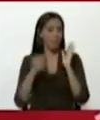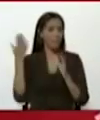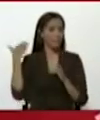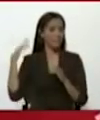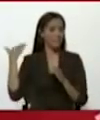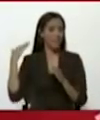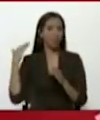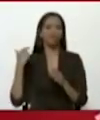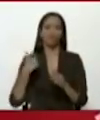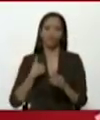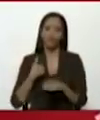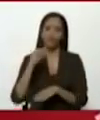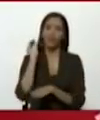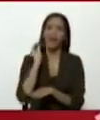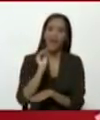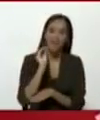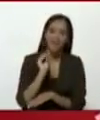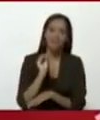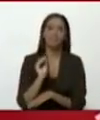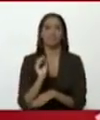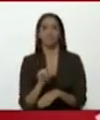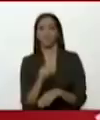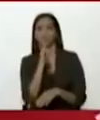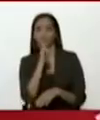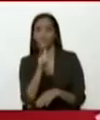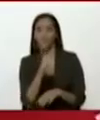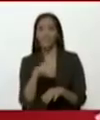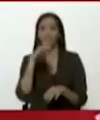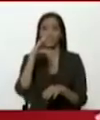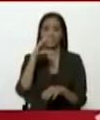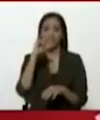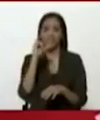yo denuncié el caso del 6CPC.